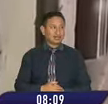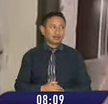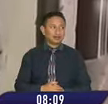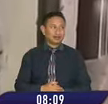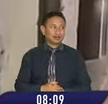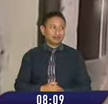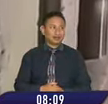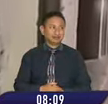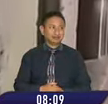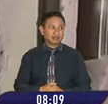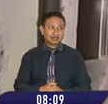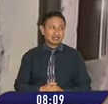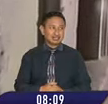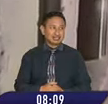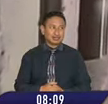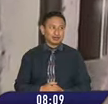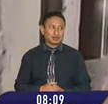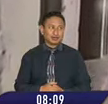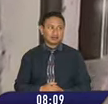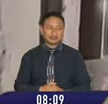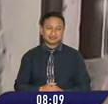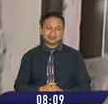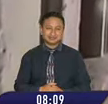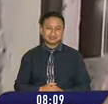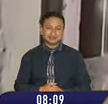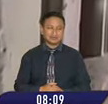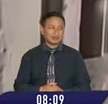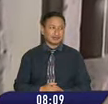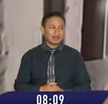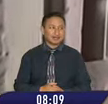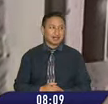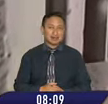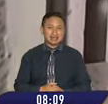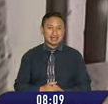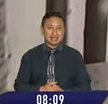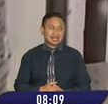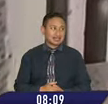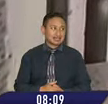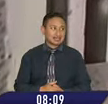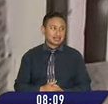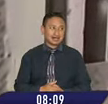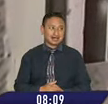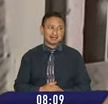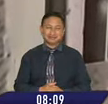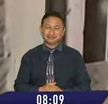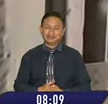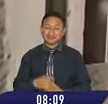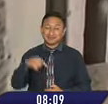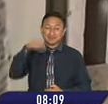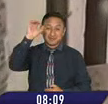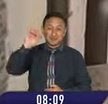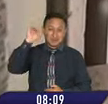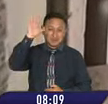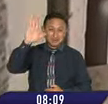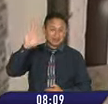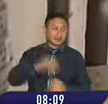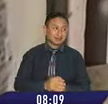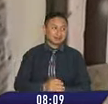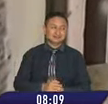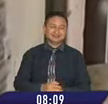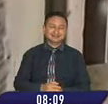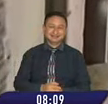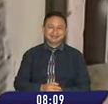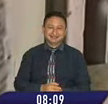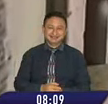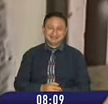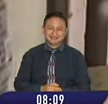La calma con la que los delincuentes se bajan del camión y lo abandonan llama mucho la atención. Este video, registrado por cámaras de seguridad